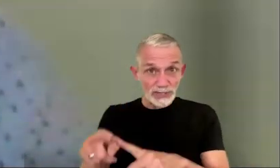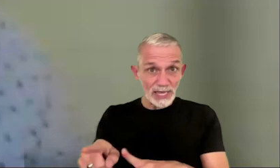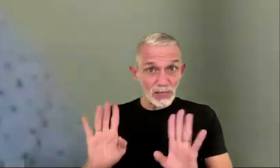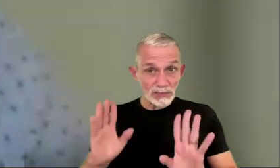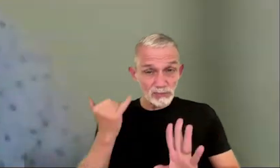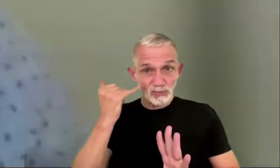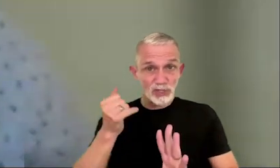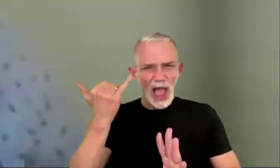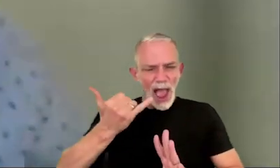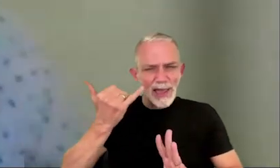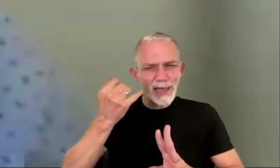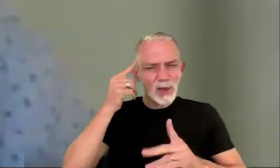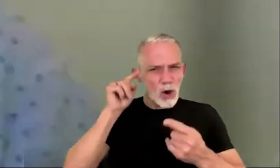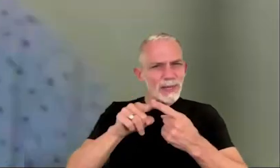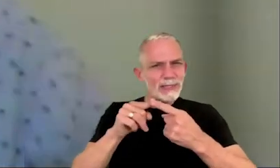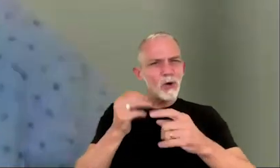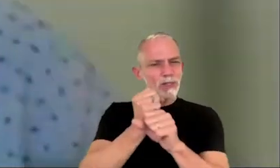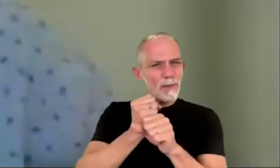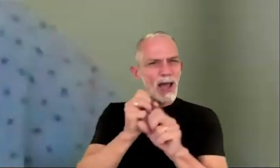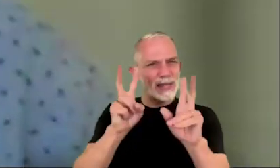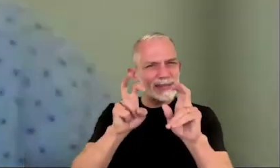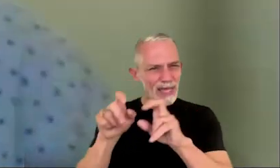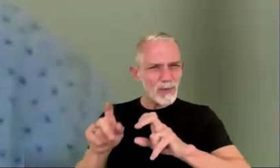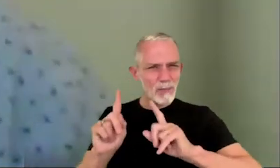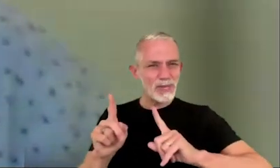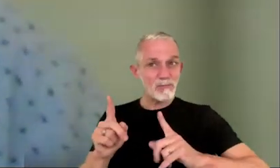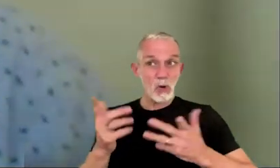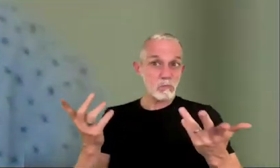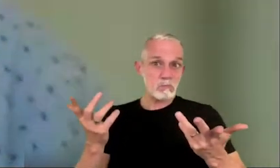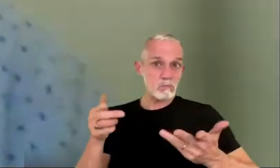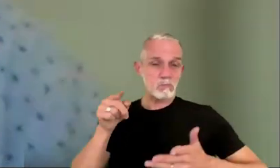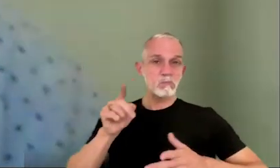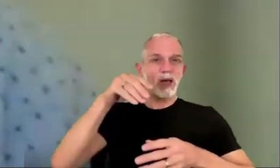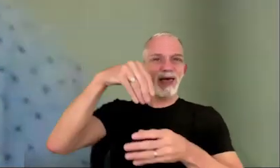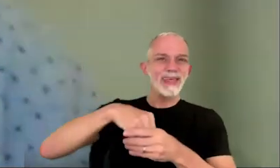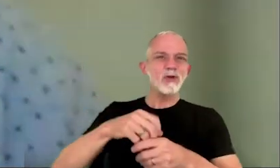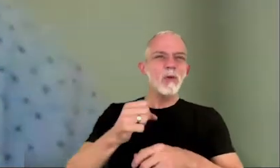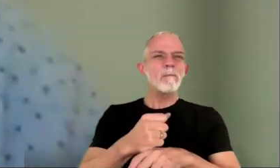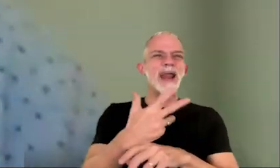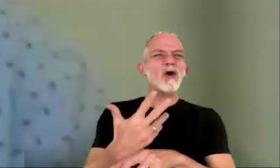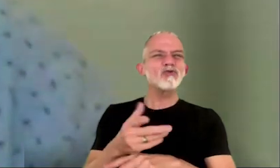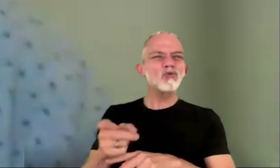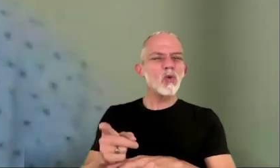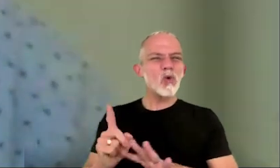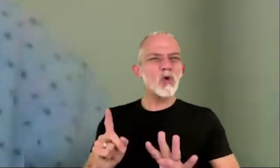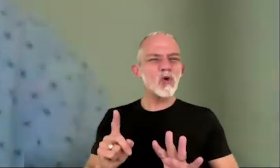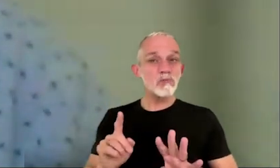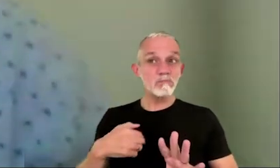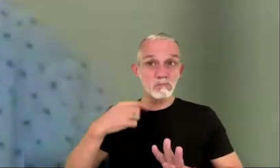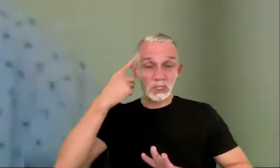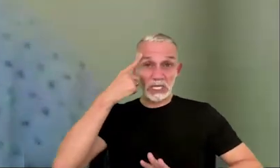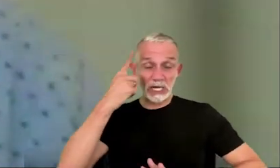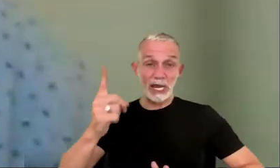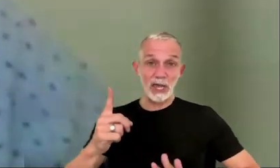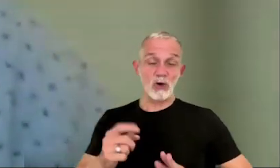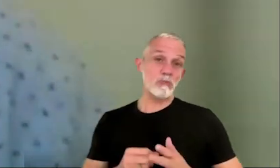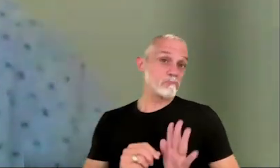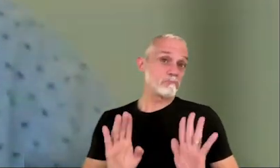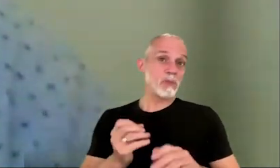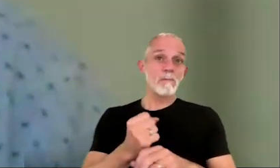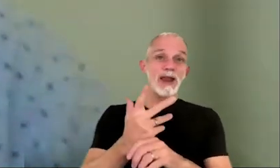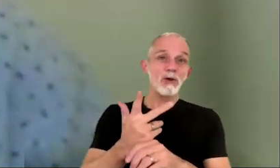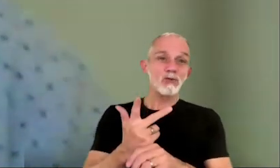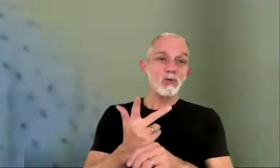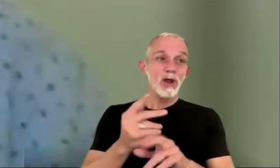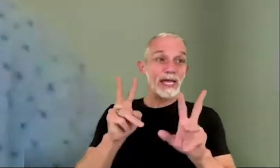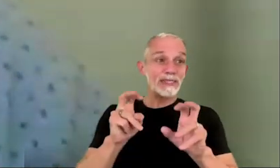una idea de trabajar estos temas a nivel de Mercosur, ¿no? Tengo entendido. Y hay que trabajar estos